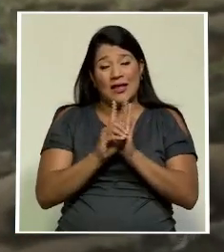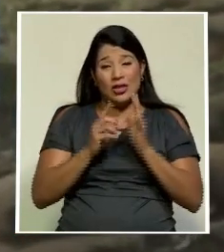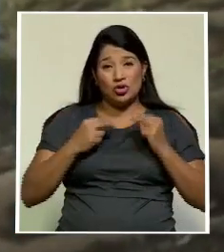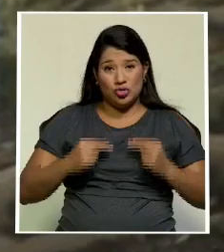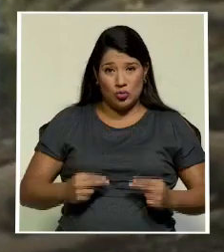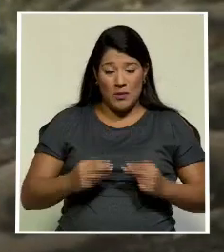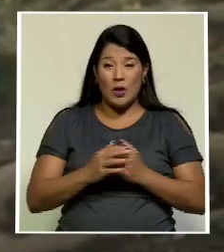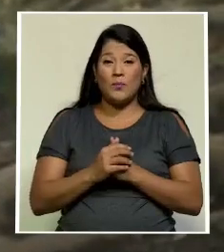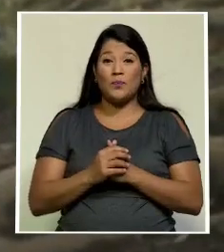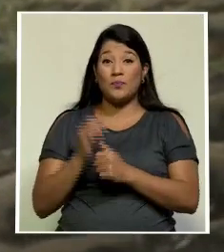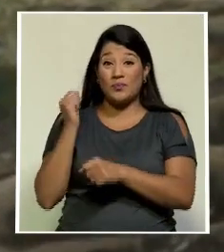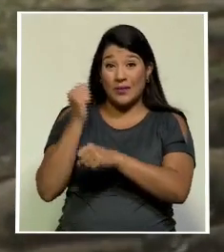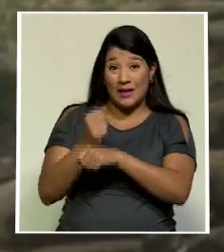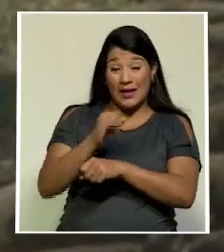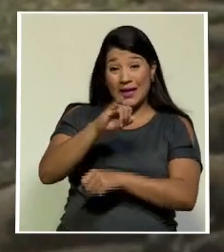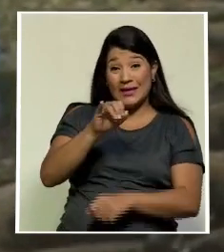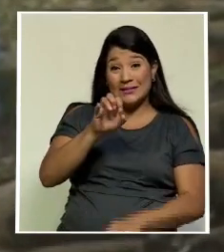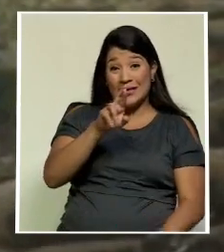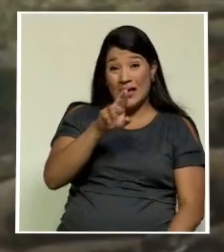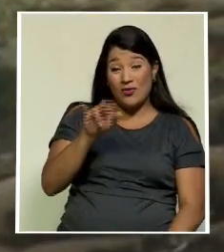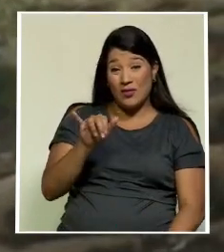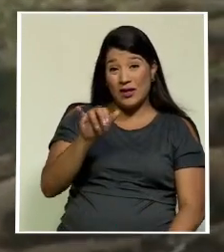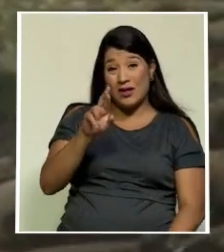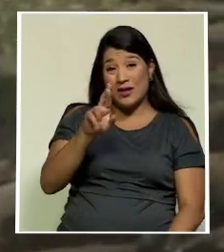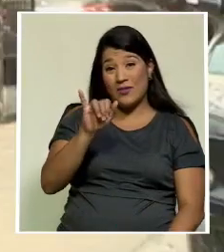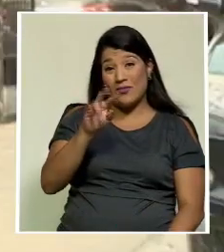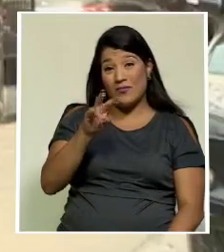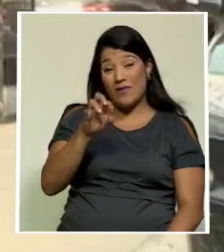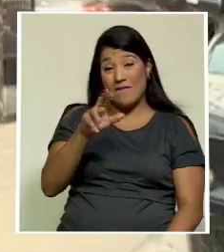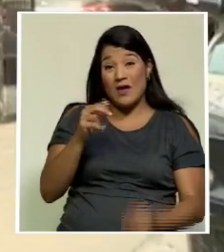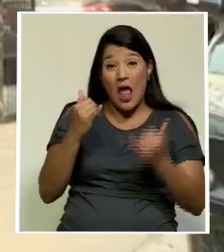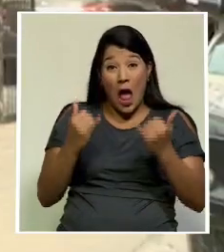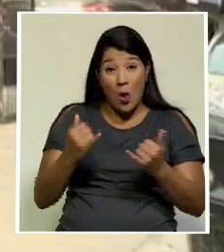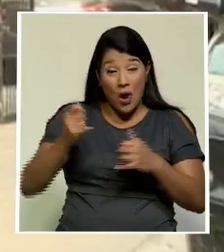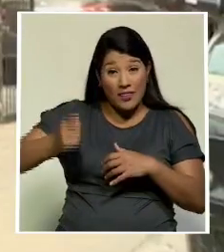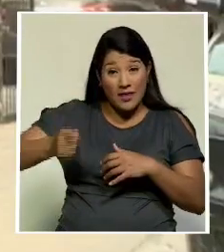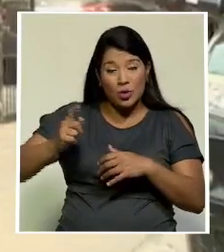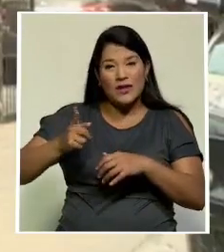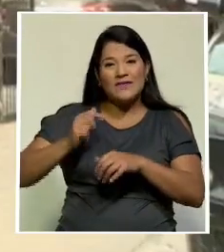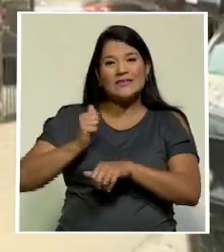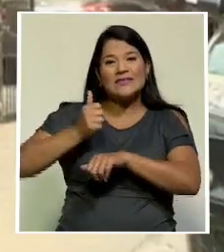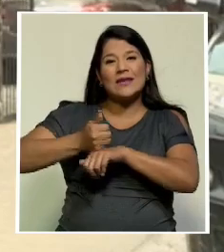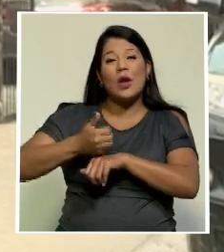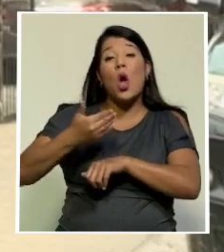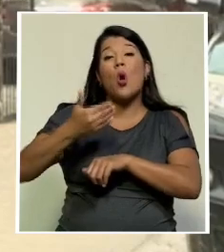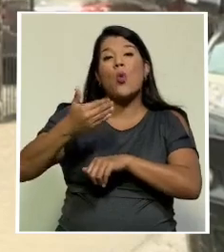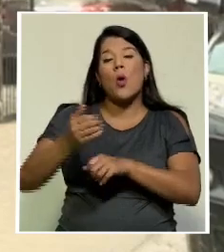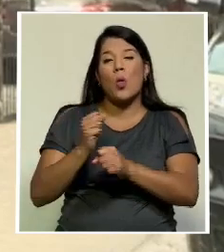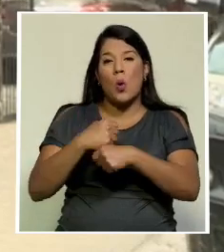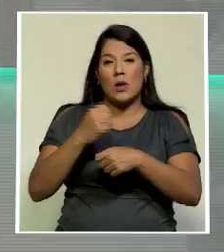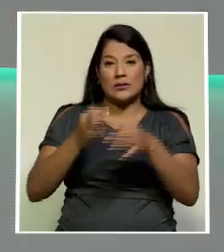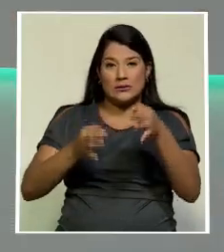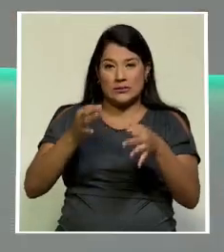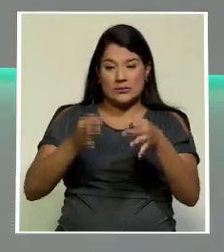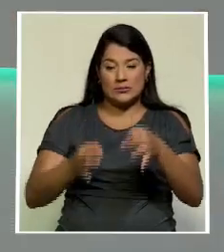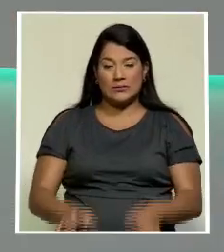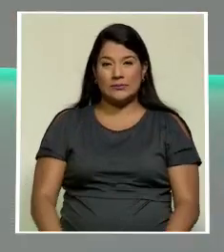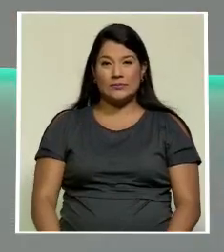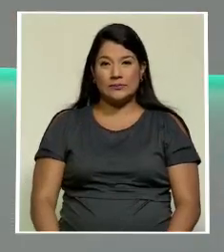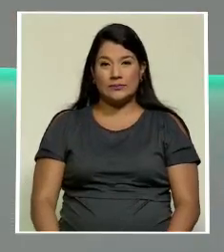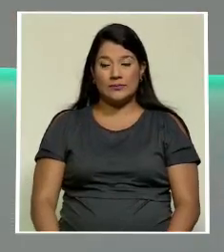caso del homicidio de Jerry Rivera, ahora el Tribunal Penal de Buenos Aires deberá fijar la fecha del juicio.